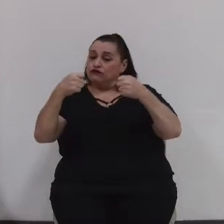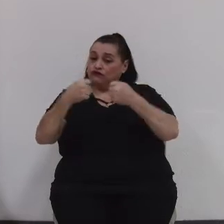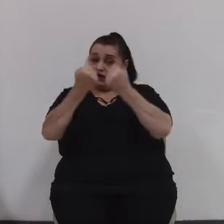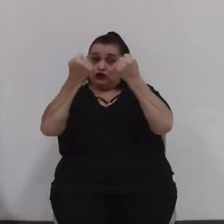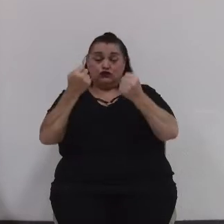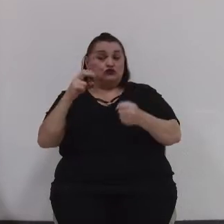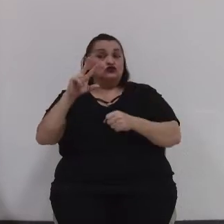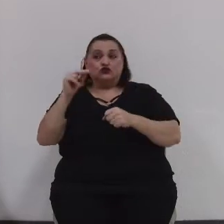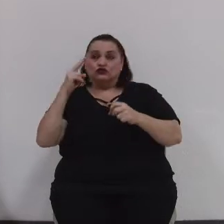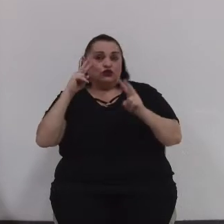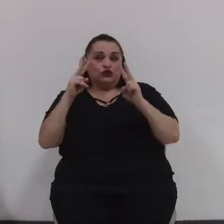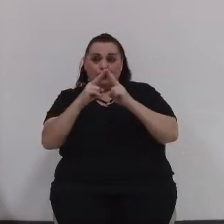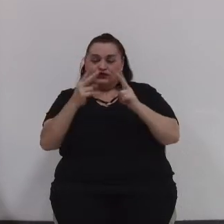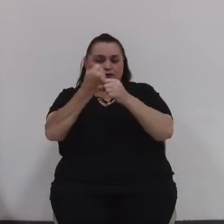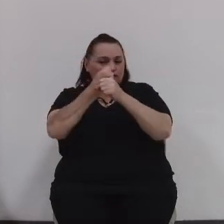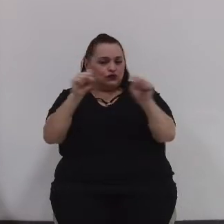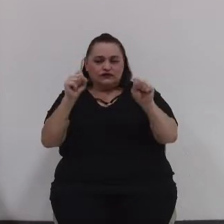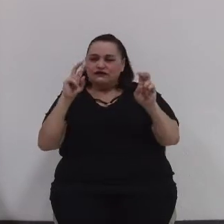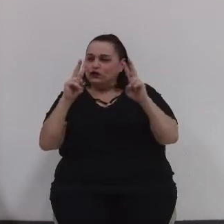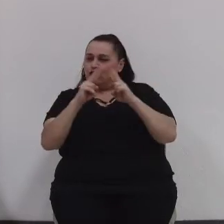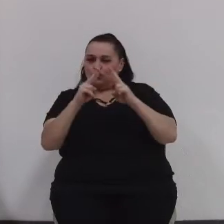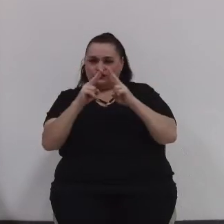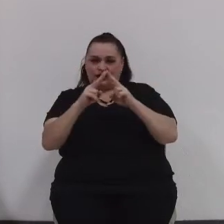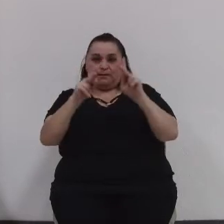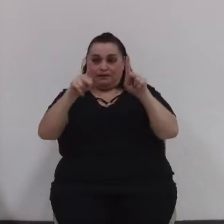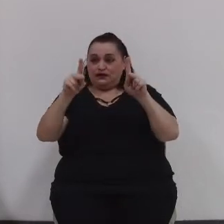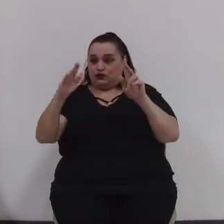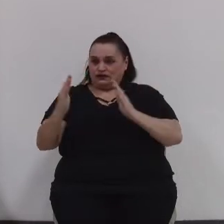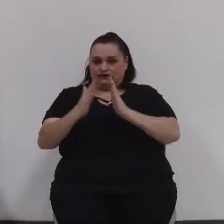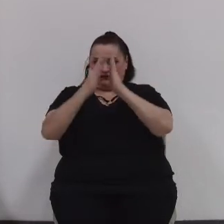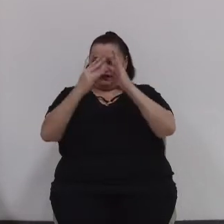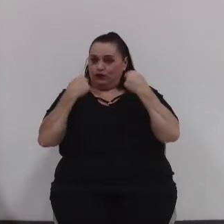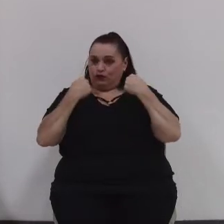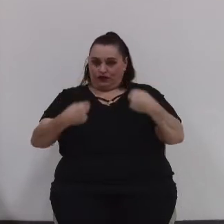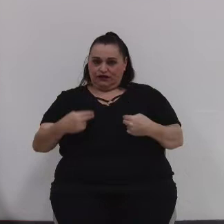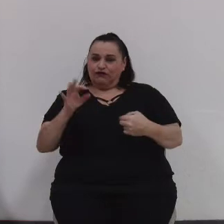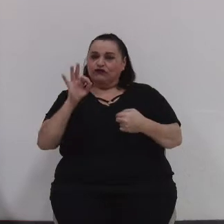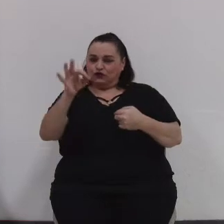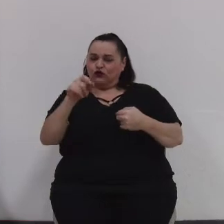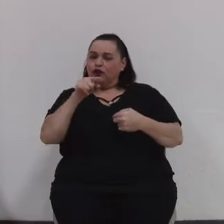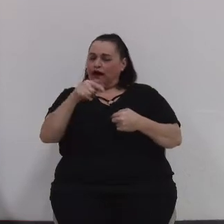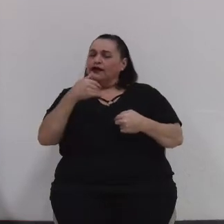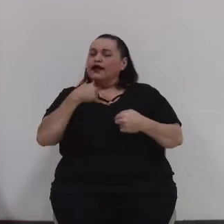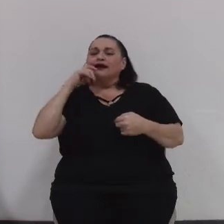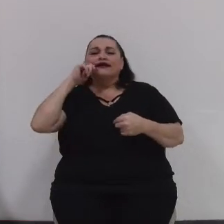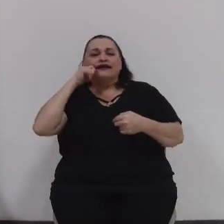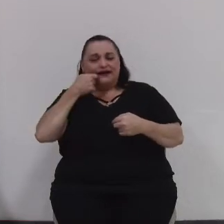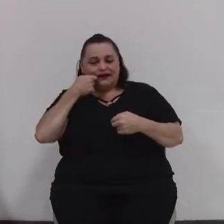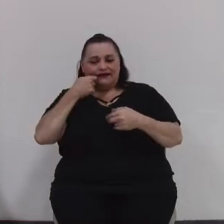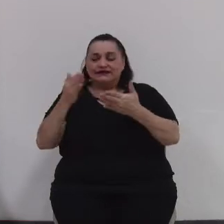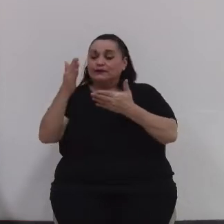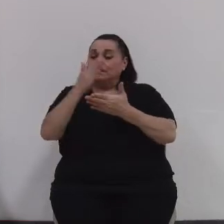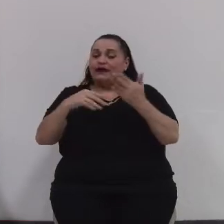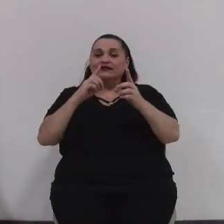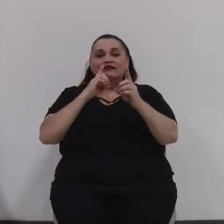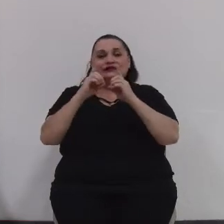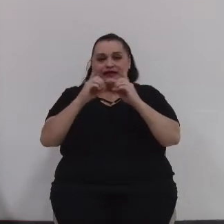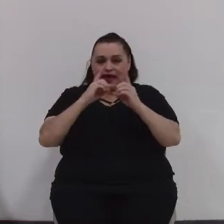e imposibles de conocer a los que se enfrentará la humanidad. Creo que ahí hay claves en la parte de los